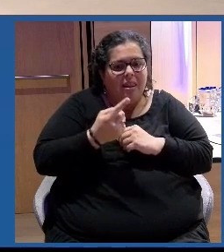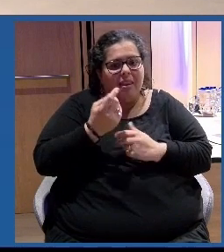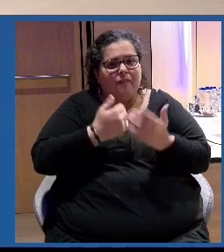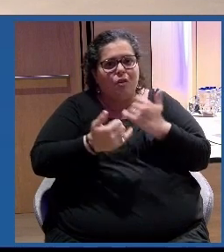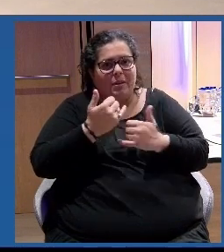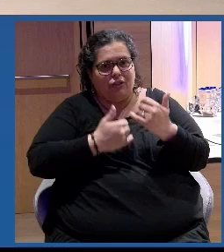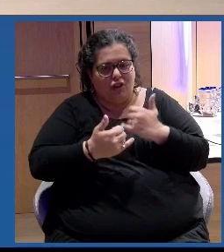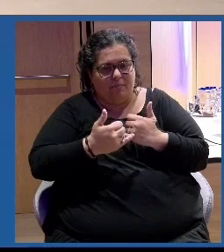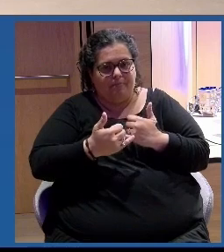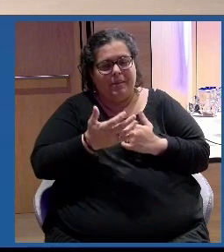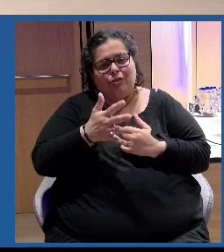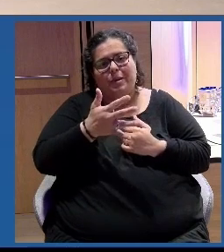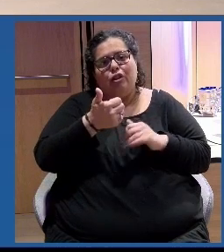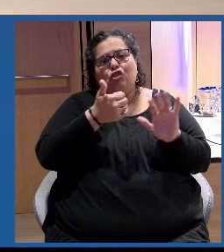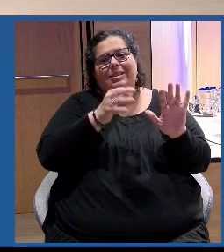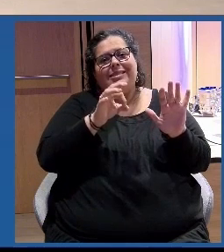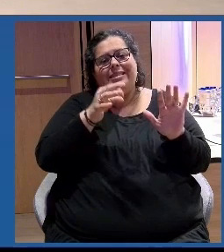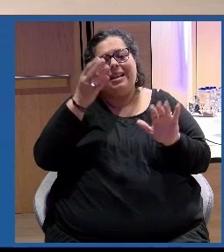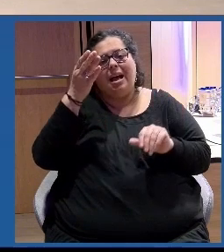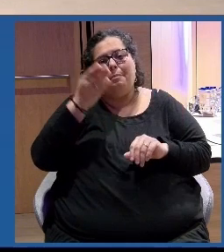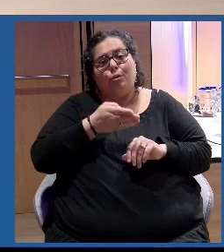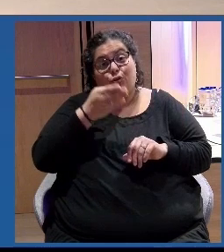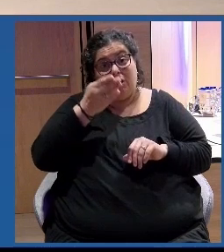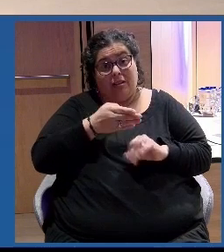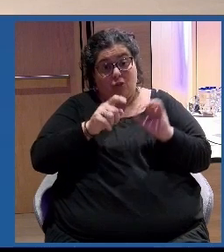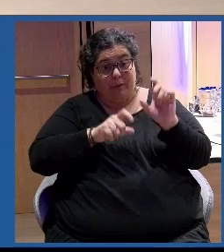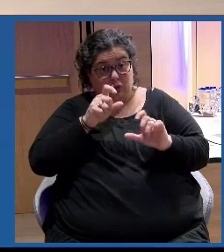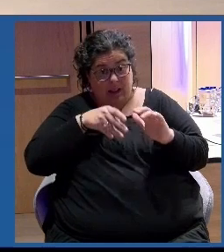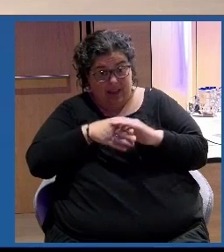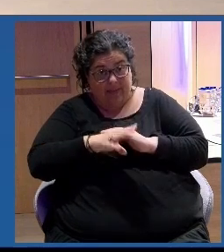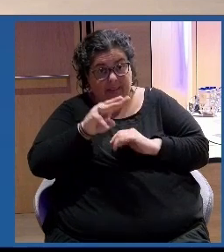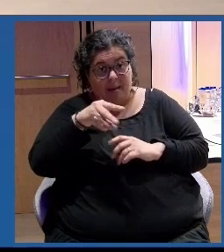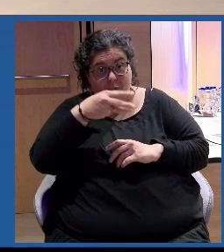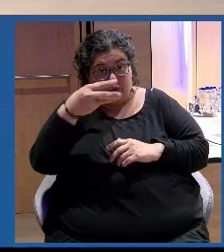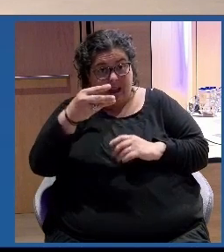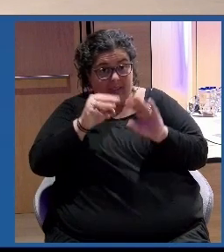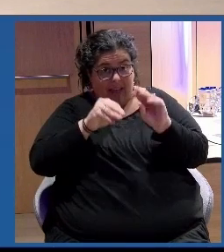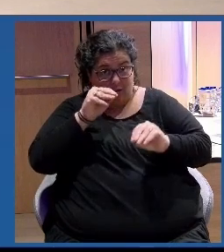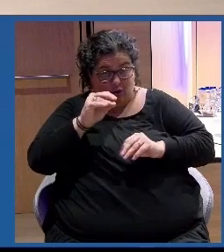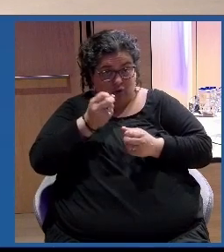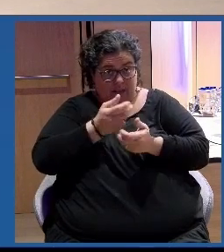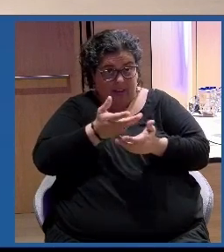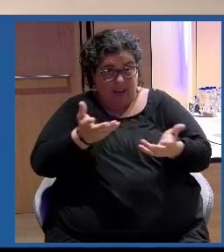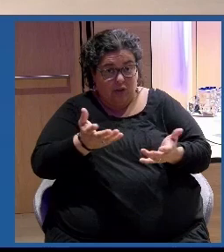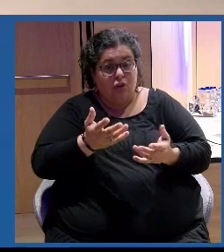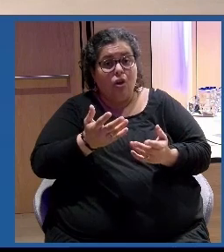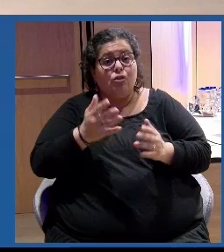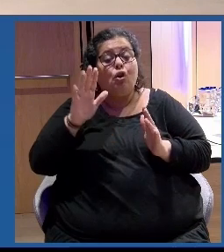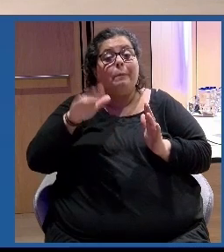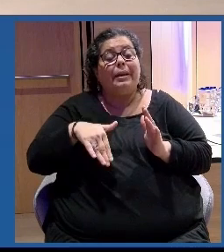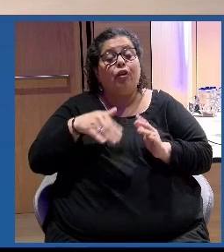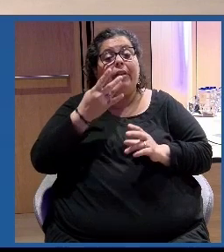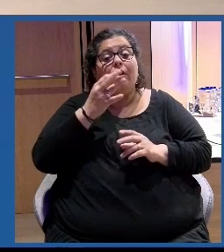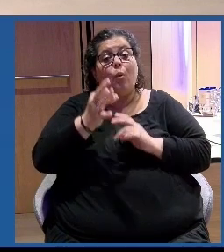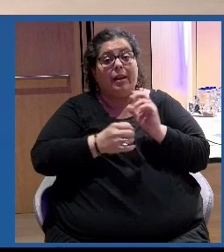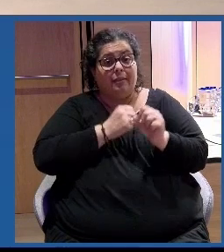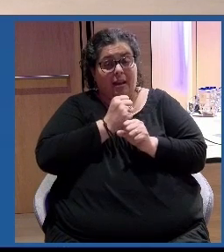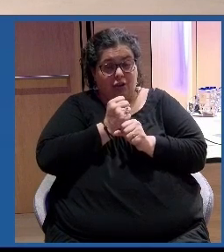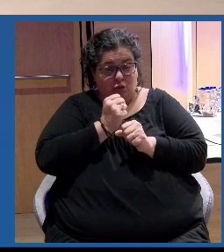cerca del 60% de quienes están usando el portal en Chile son menores de 40 años,